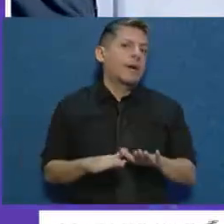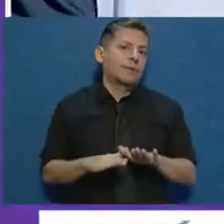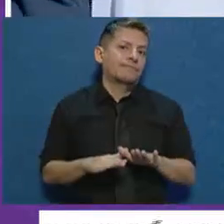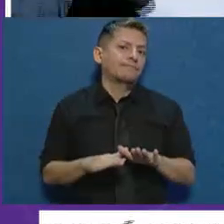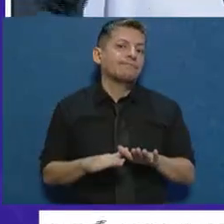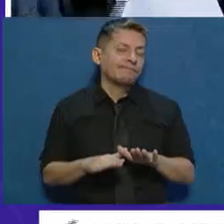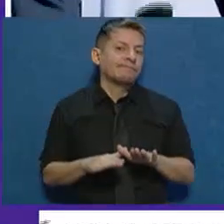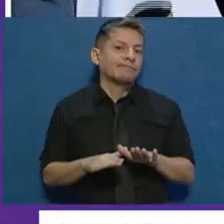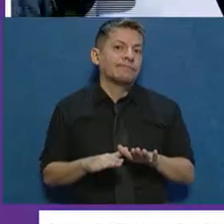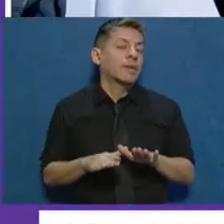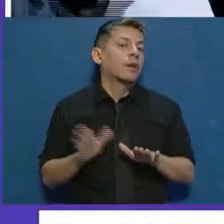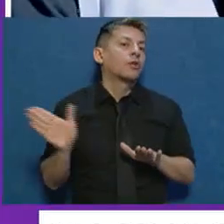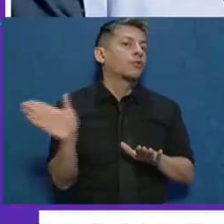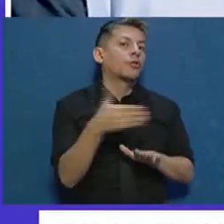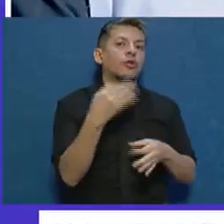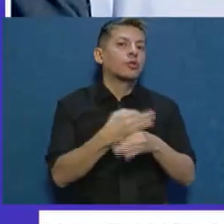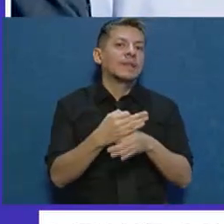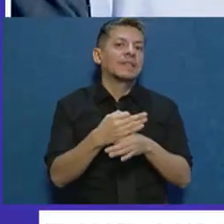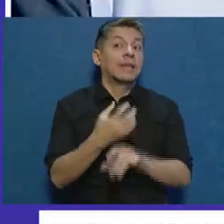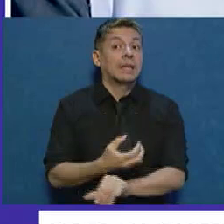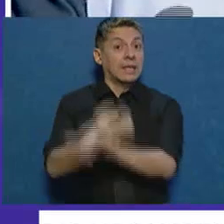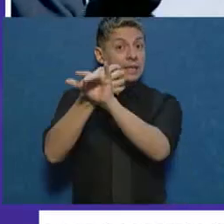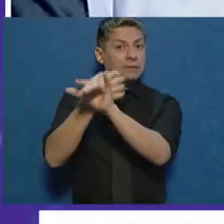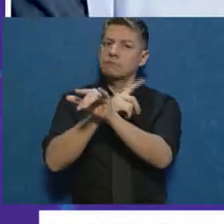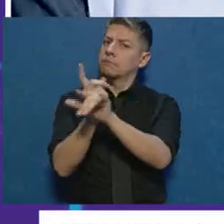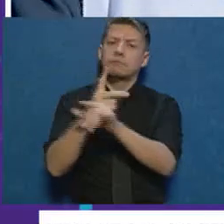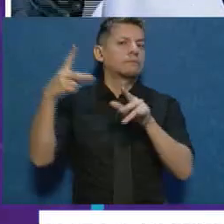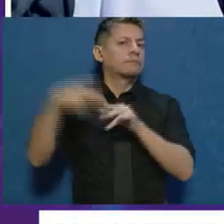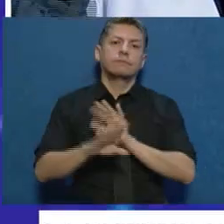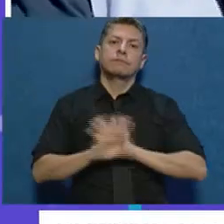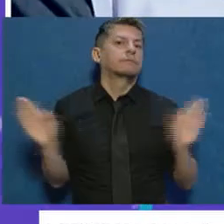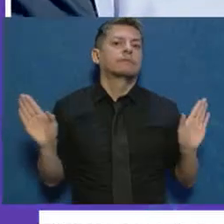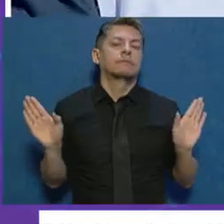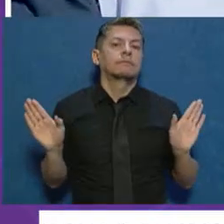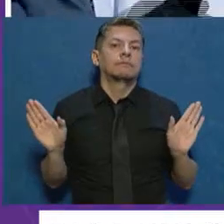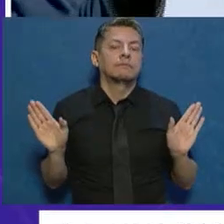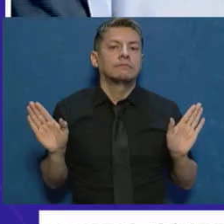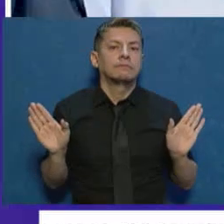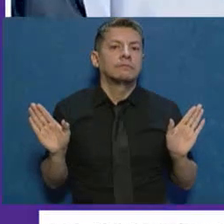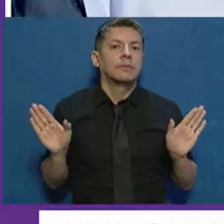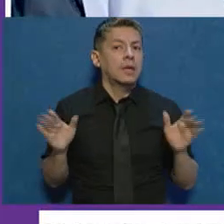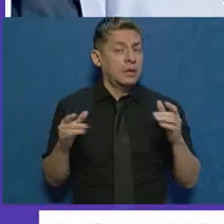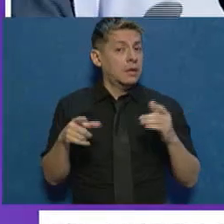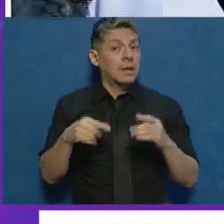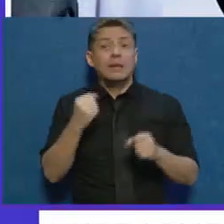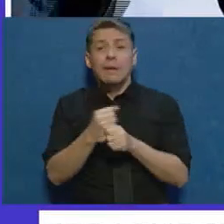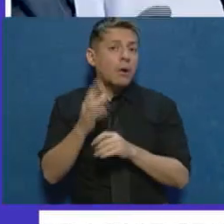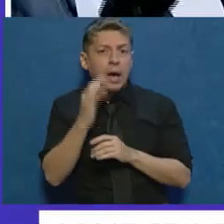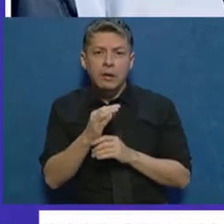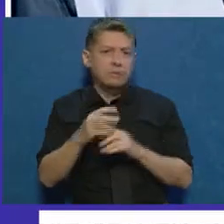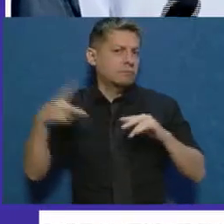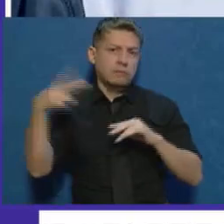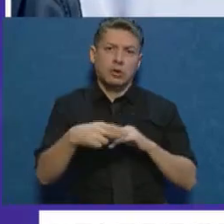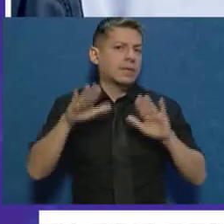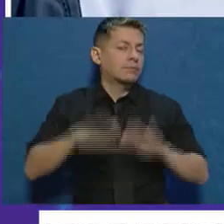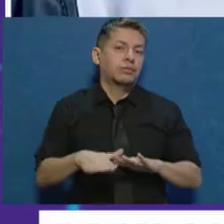apagón virtual, todas las docentes no van a dar clase ese día, de ninguna manera, cualquier acción que se esté haciendo en la escuela se va a dejar de hacer, y vamos a hacer un